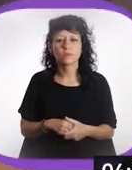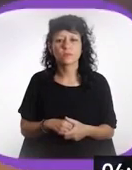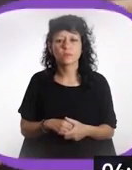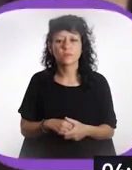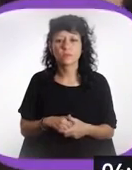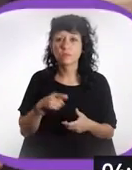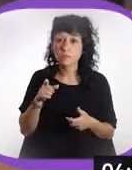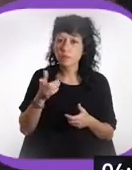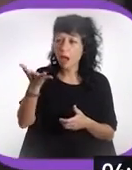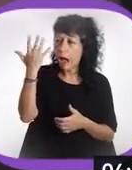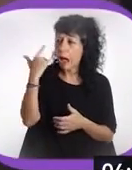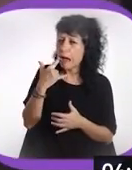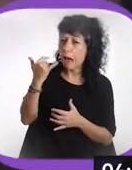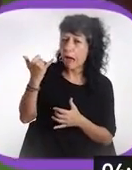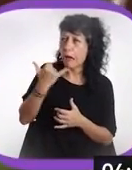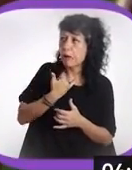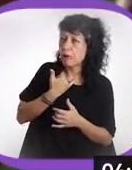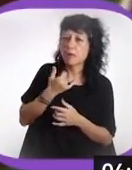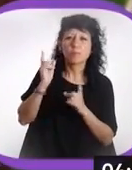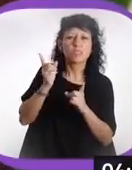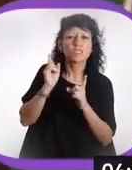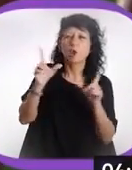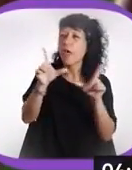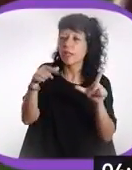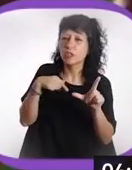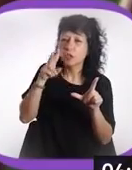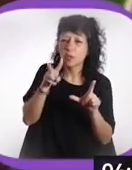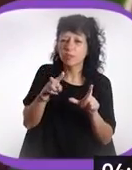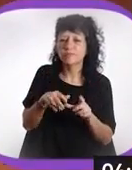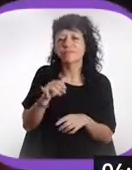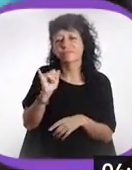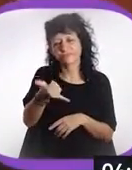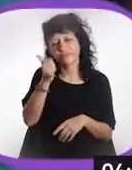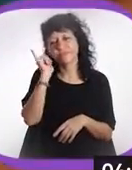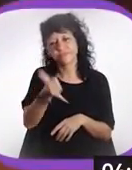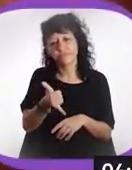Blador tuvo este predicamento en el episodio 42 de... Blador's Quest. Sí, sí.